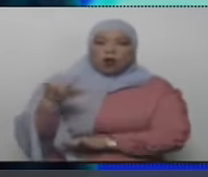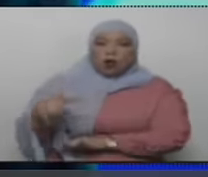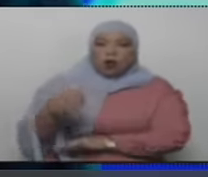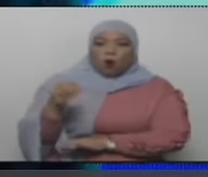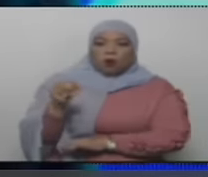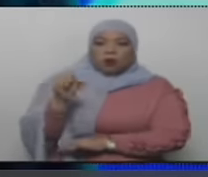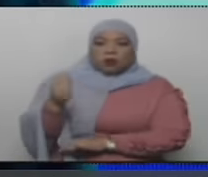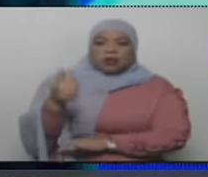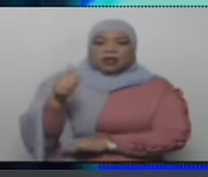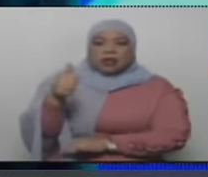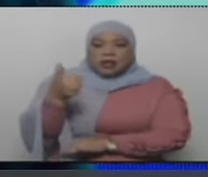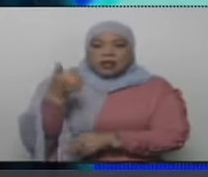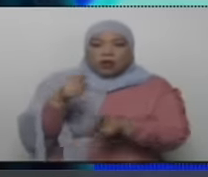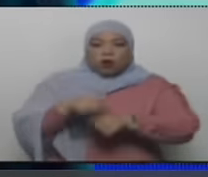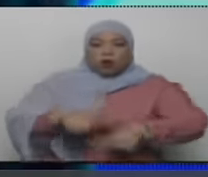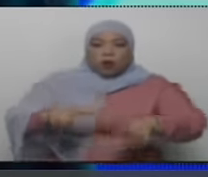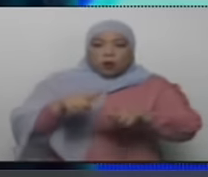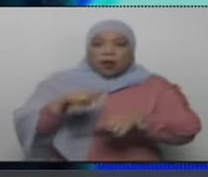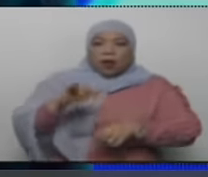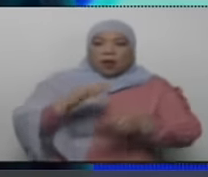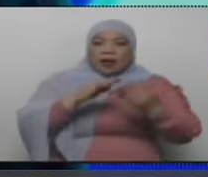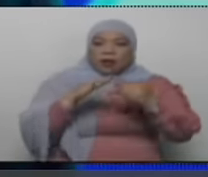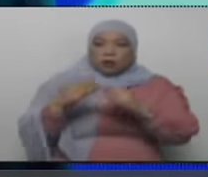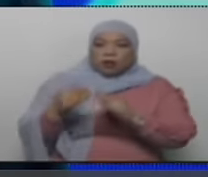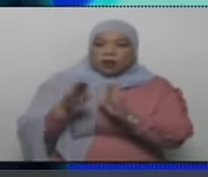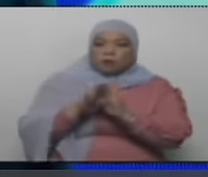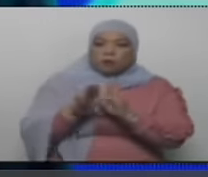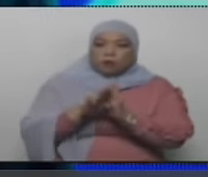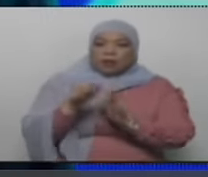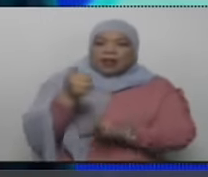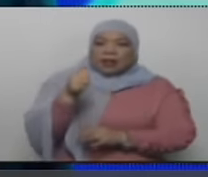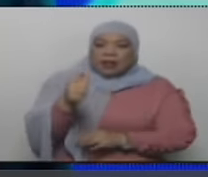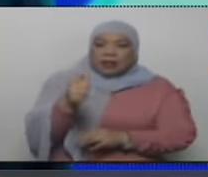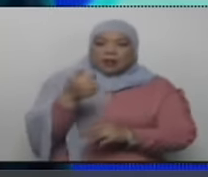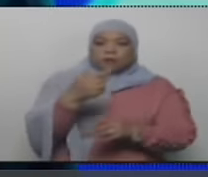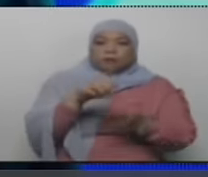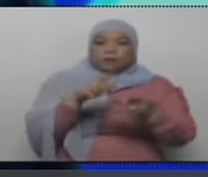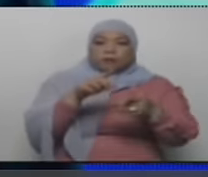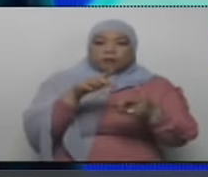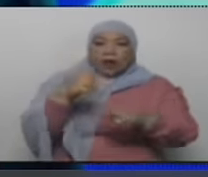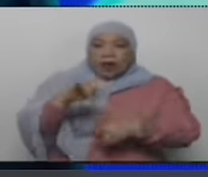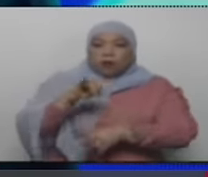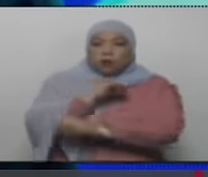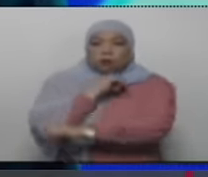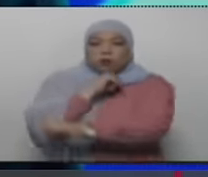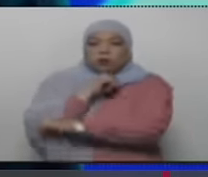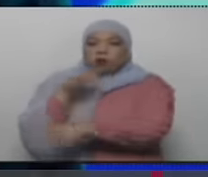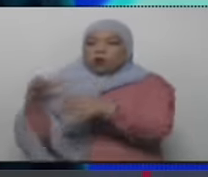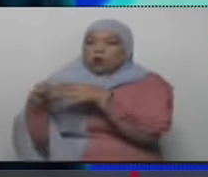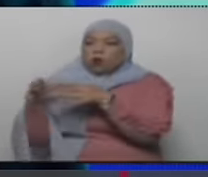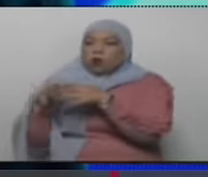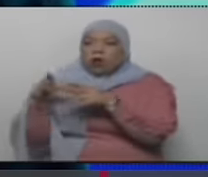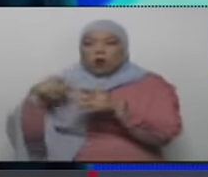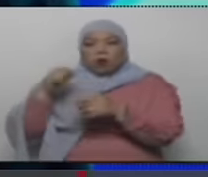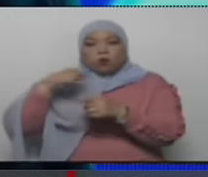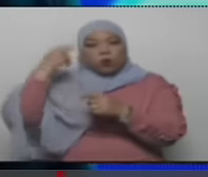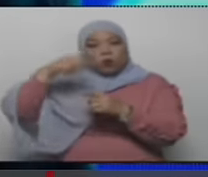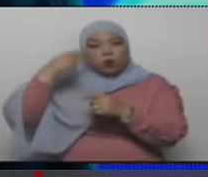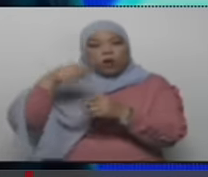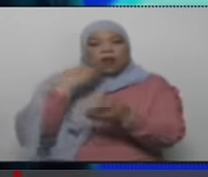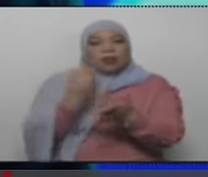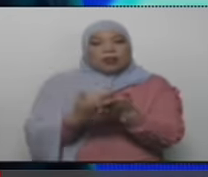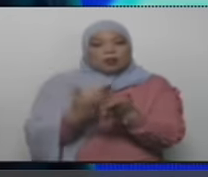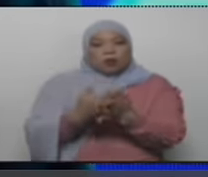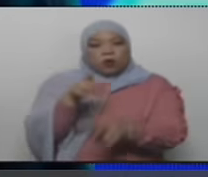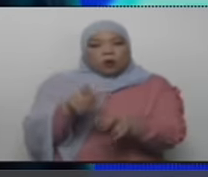tiene 10 zonas y donde opera la banda del Huilexi. Y luego usted mostró un video con el testimonio